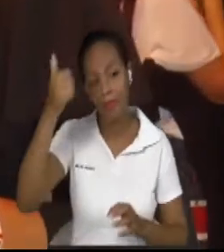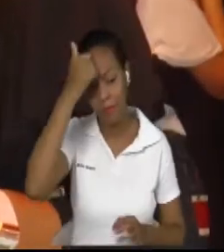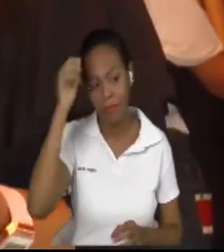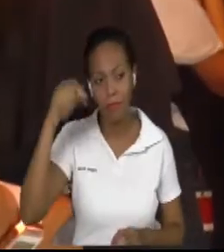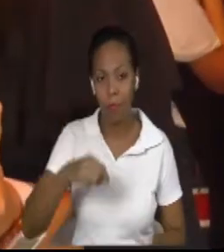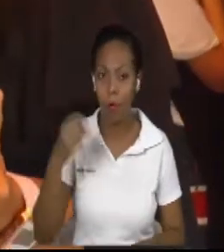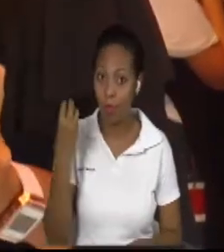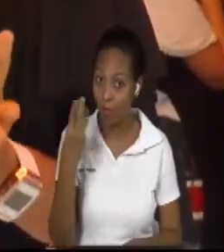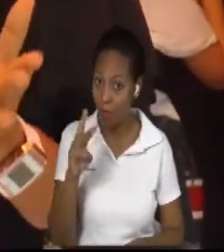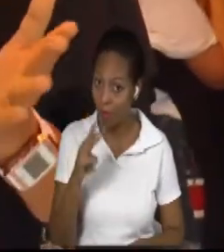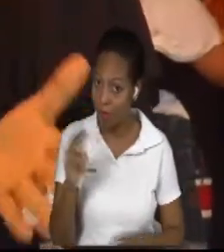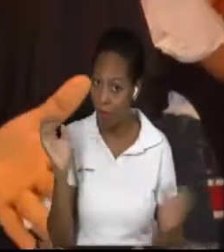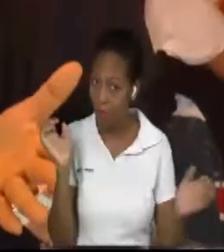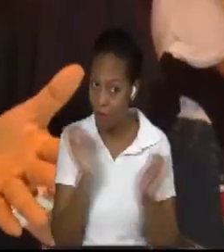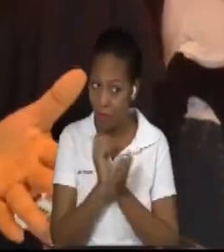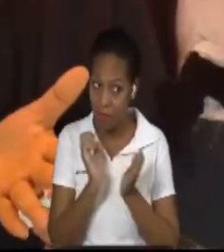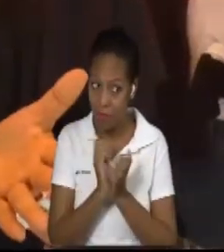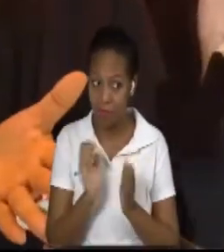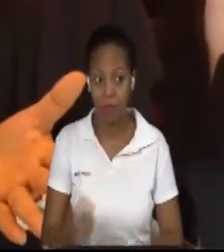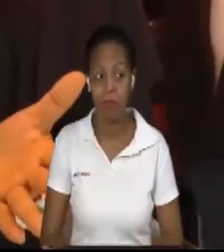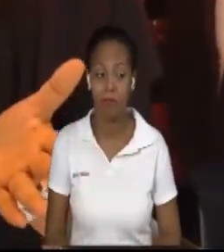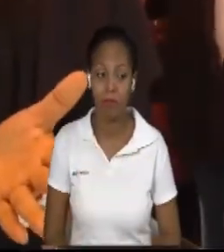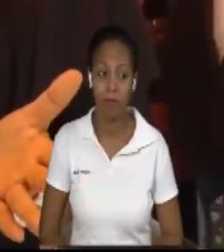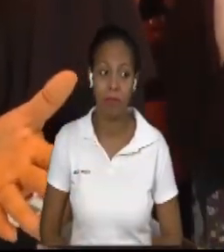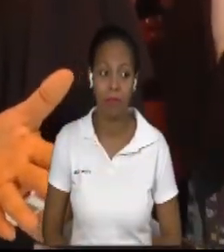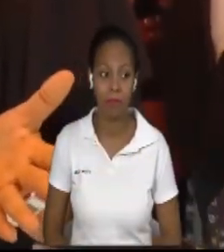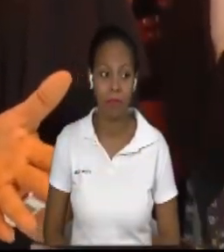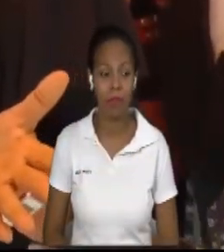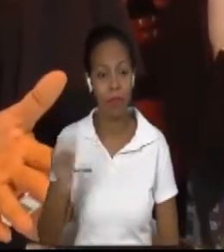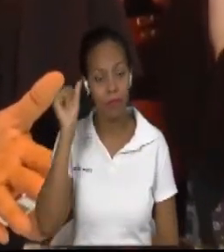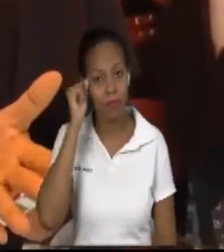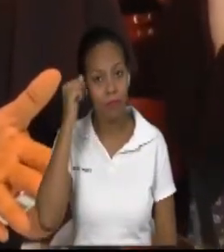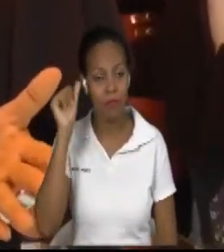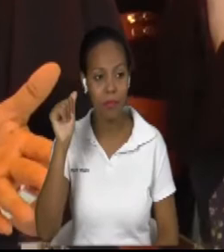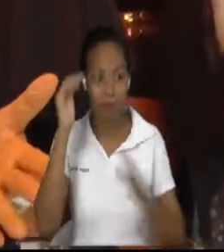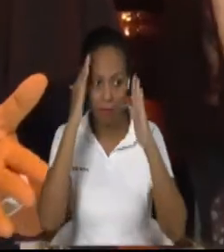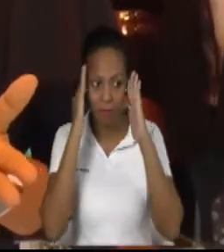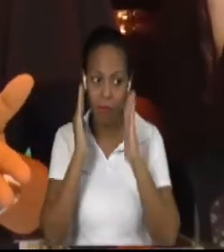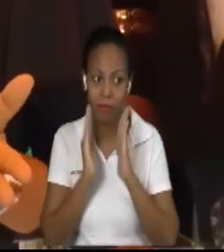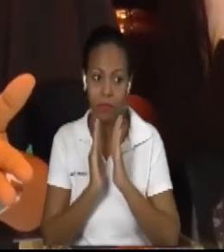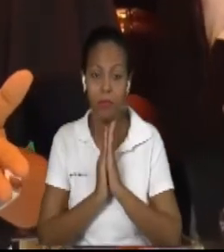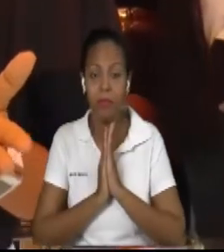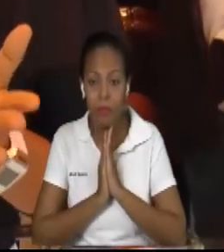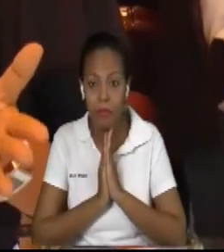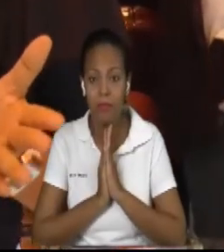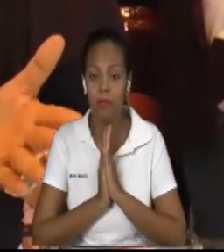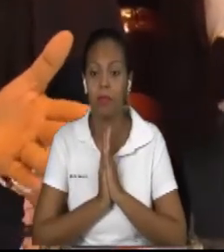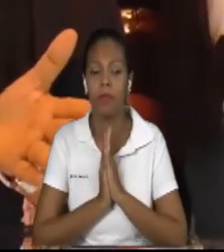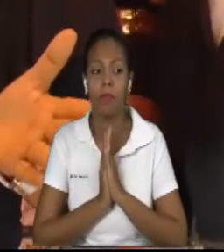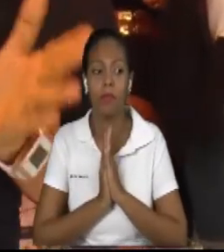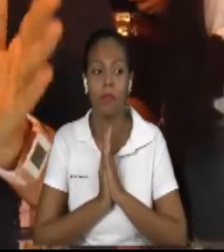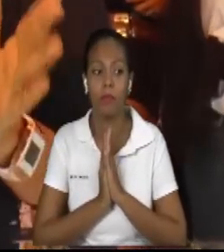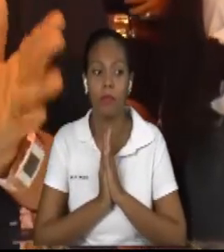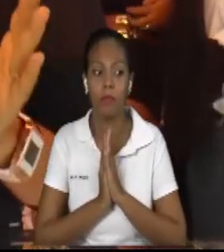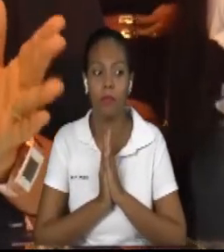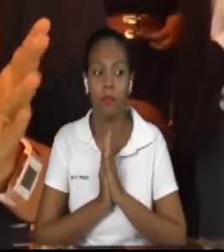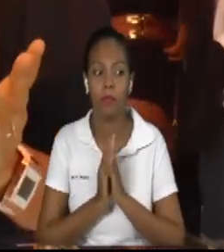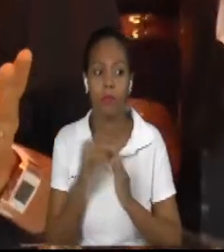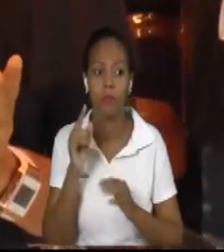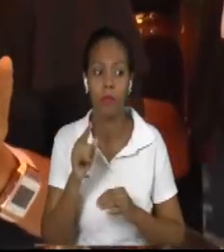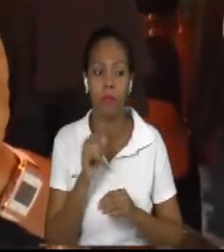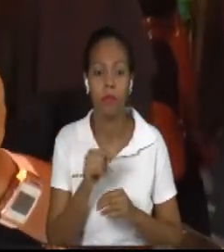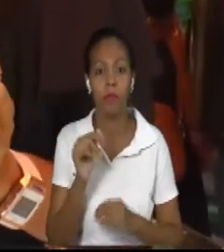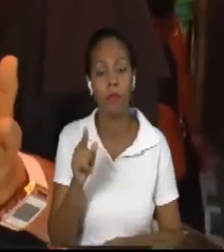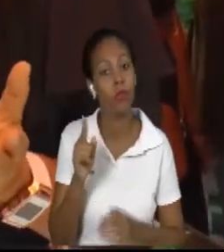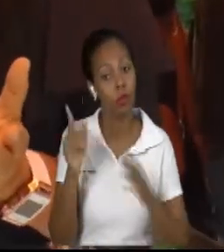de mayo, donde apareció nuestra Santísima Virgen María en la advocación de María, la Virgen de